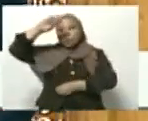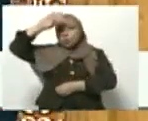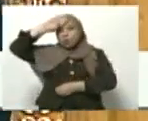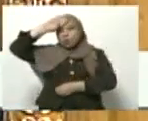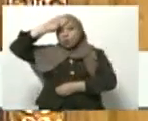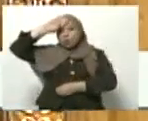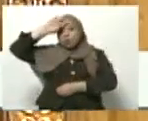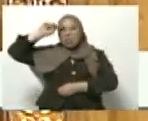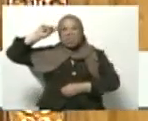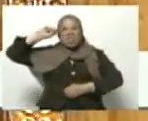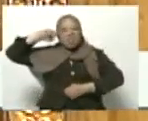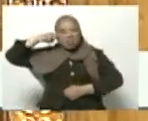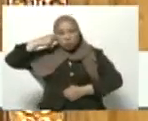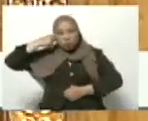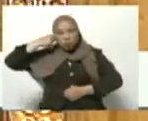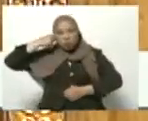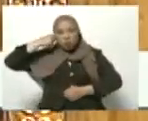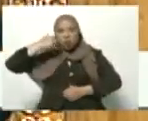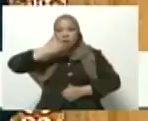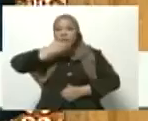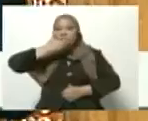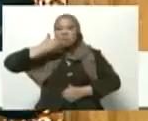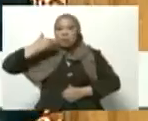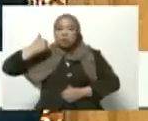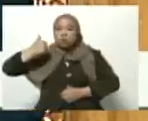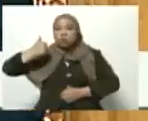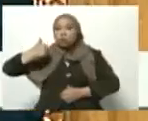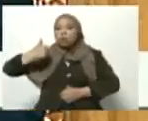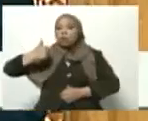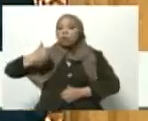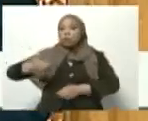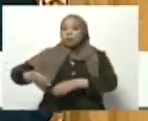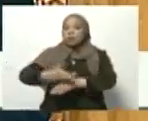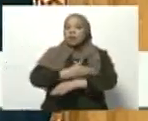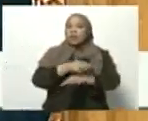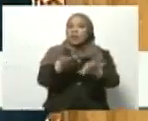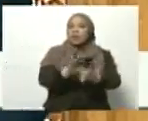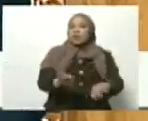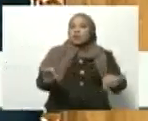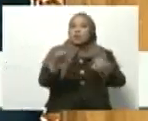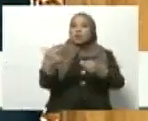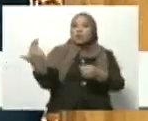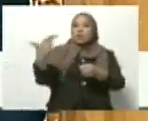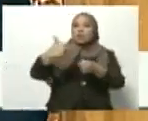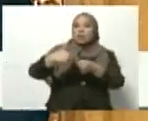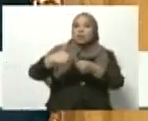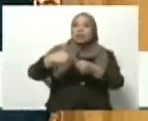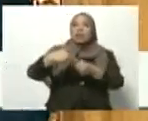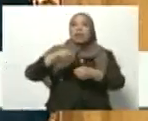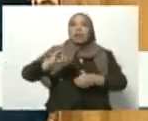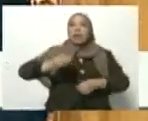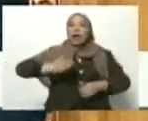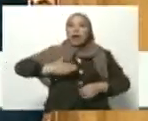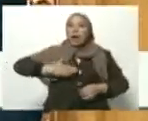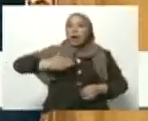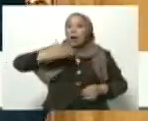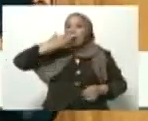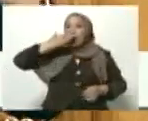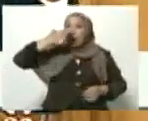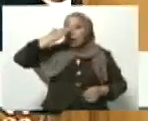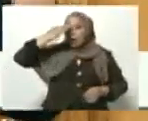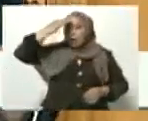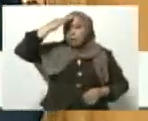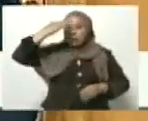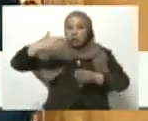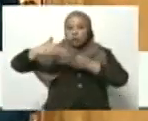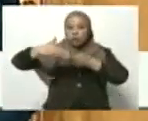ustedes recuerdan mejor que nadie, cuando no había gasolina en Venezuela, venían unos barcos iraníes con petróleo, aquí